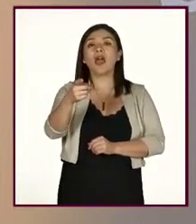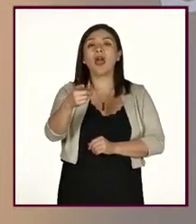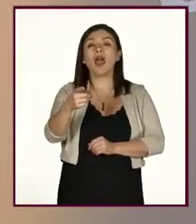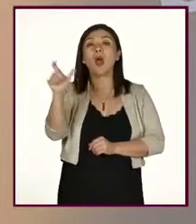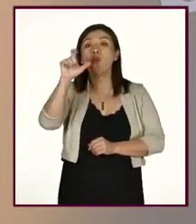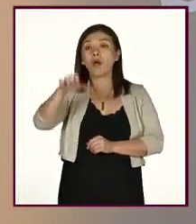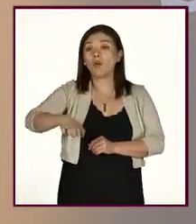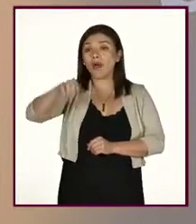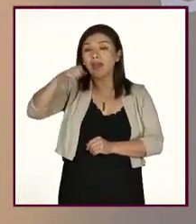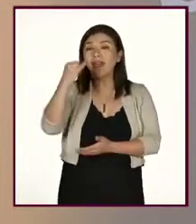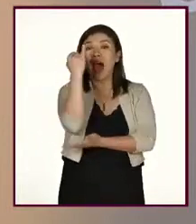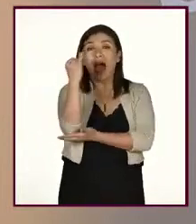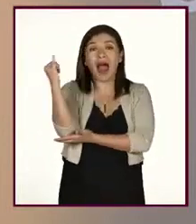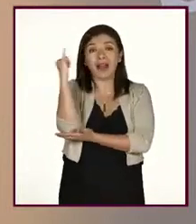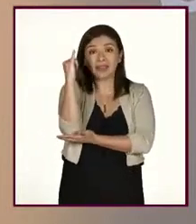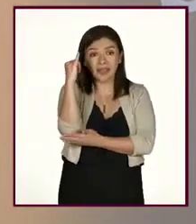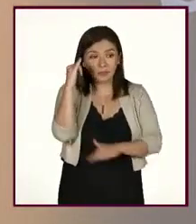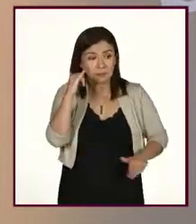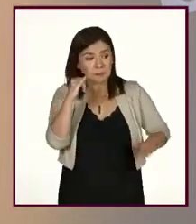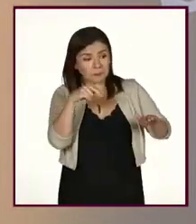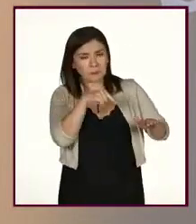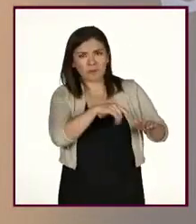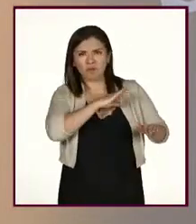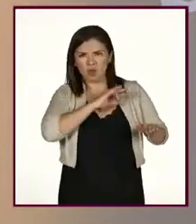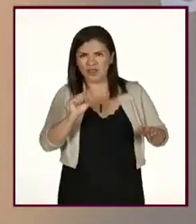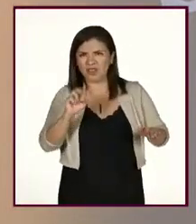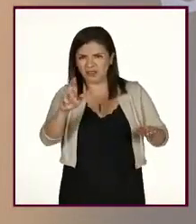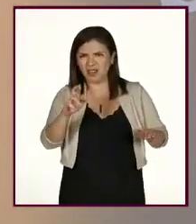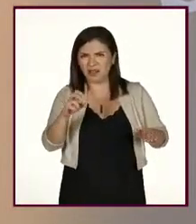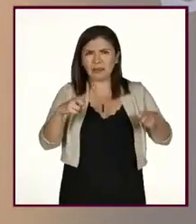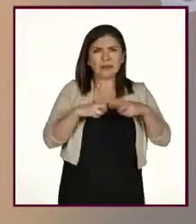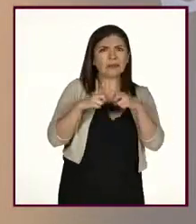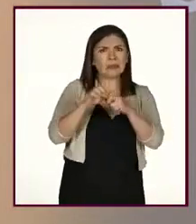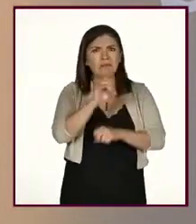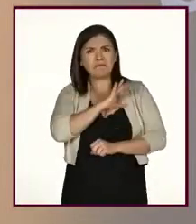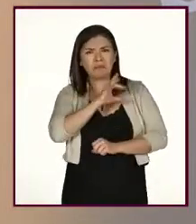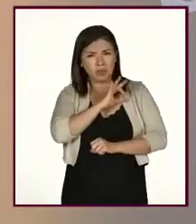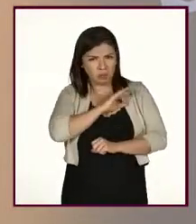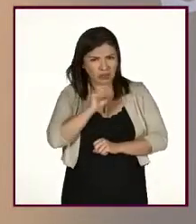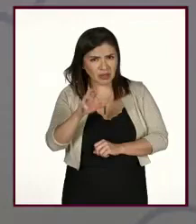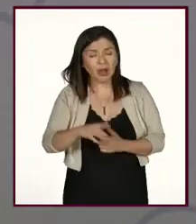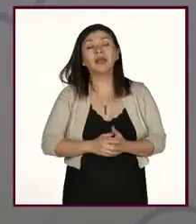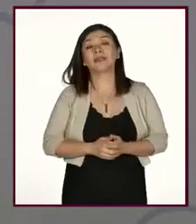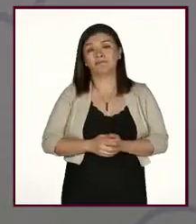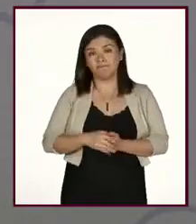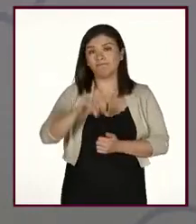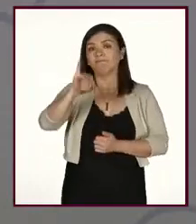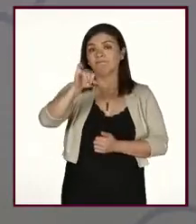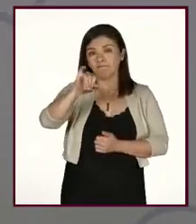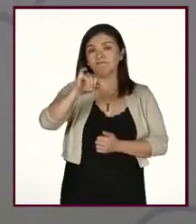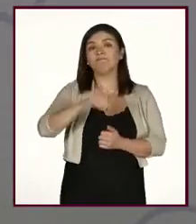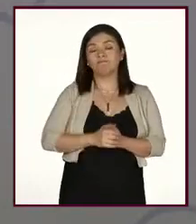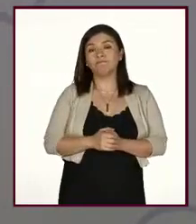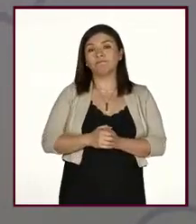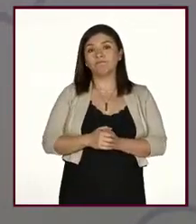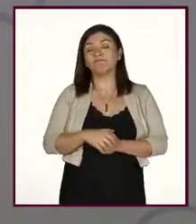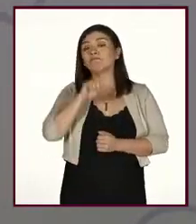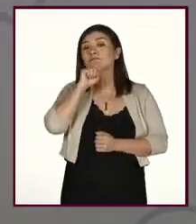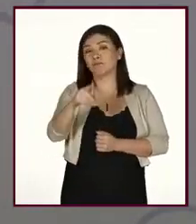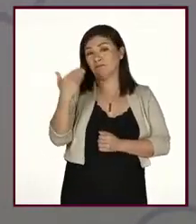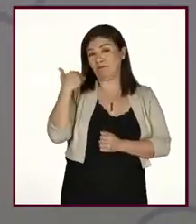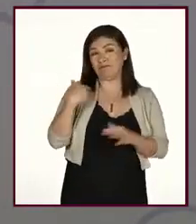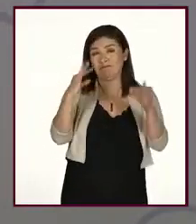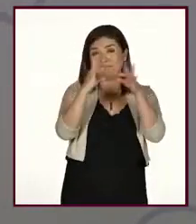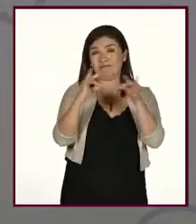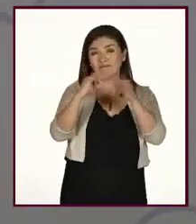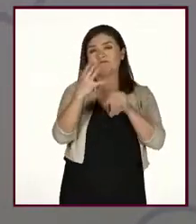edad preescolar se puede presentar la ansiedad? Sí. Sí, como lo observamos,